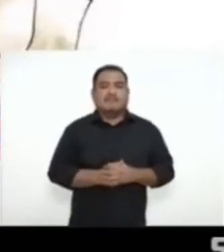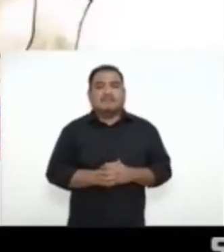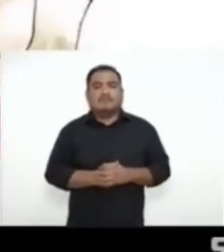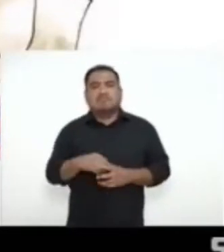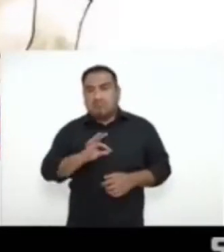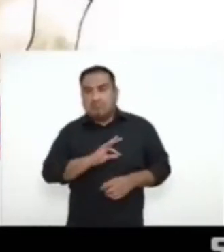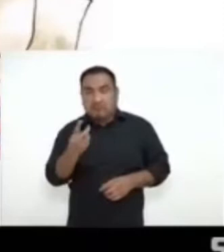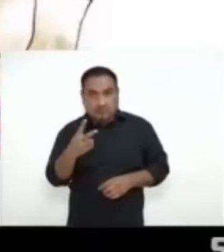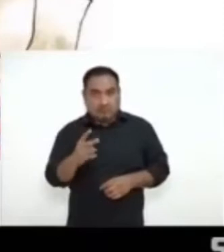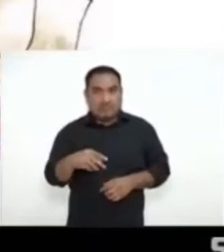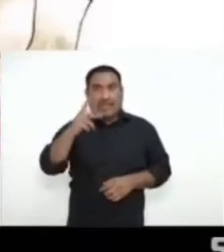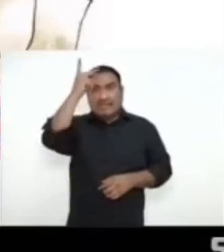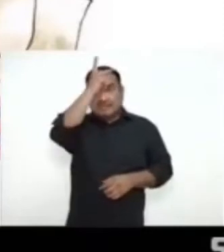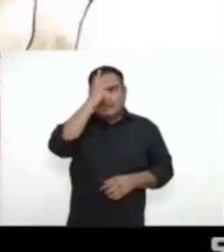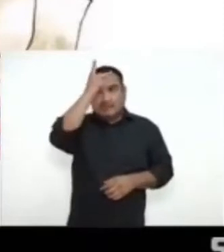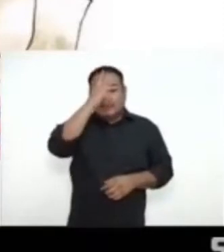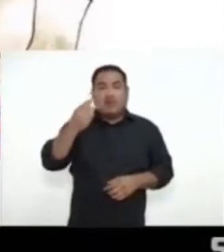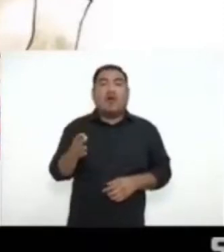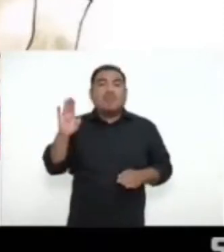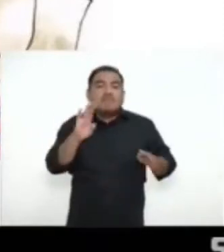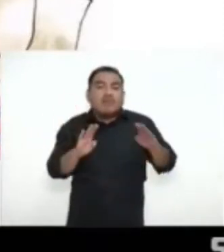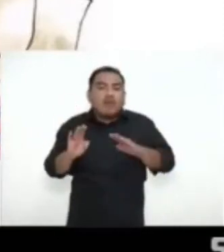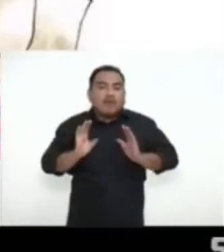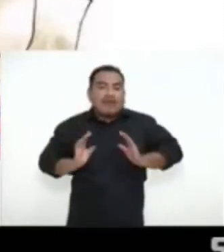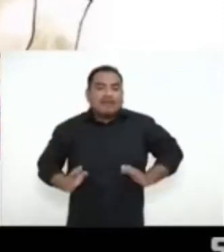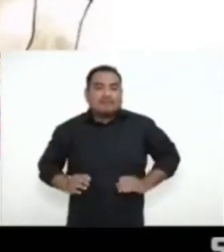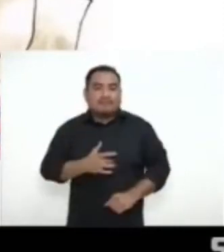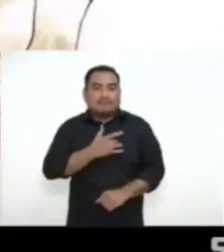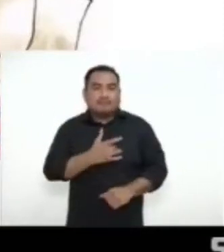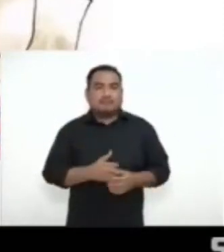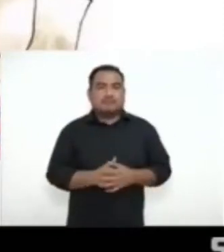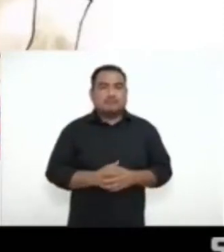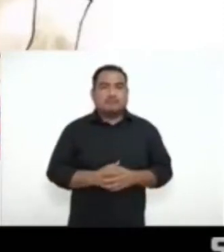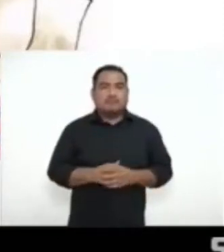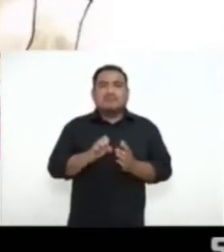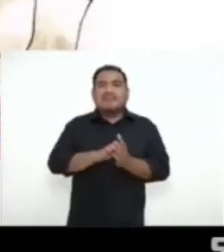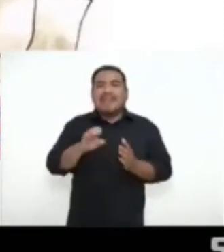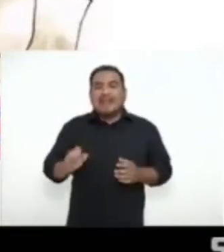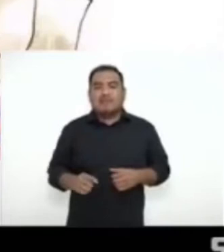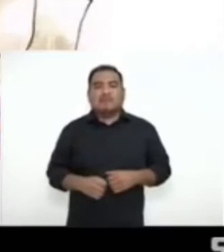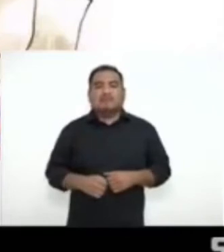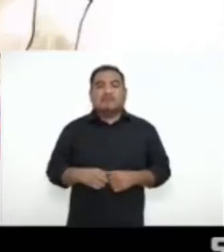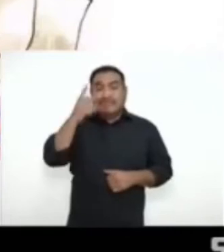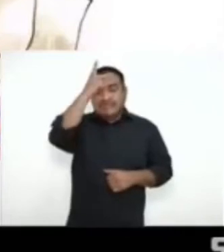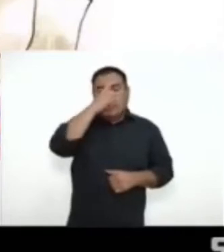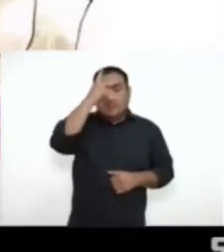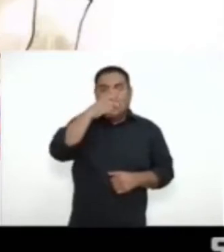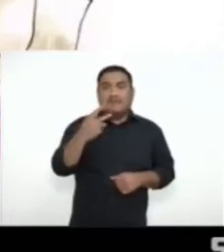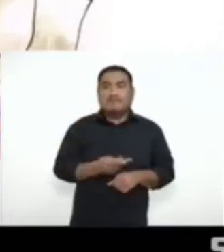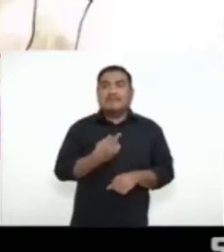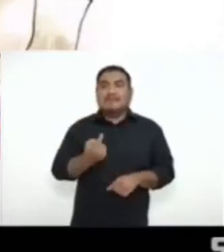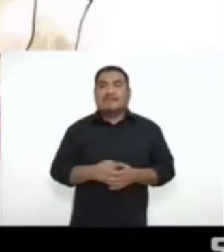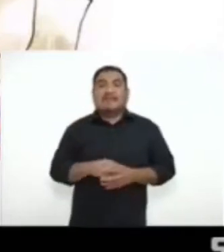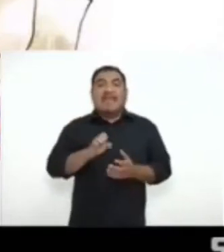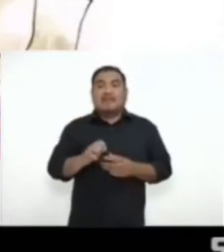bien psicológica o bien biológica. ¿Cuál es un síntoma psicológico? Estar rumiando las